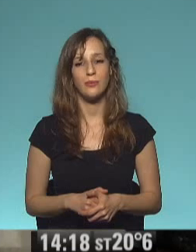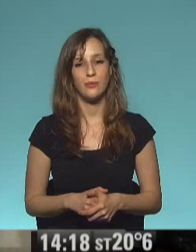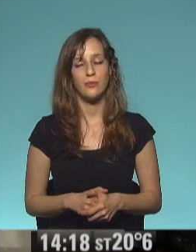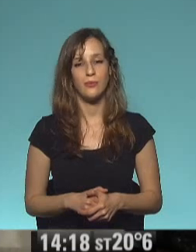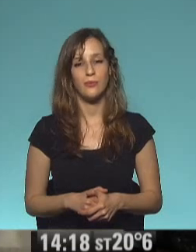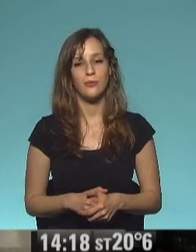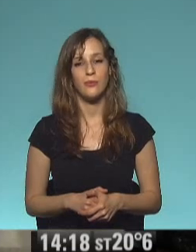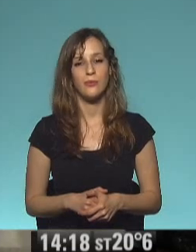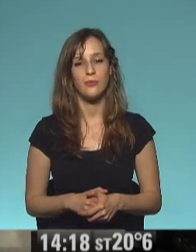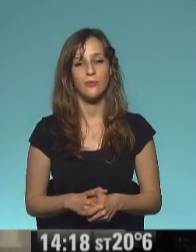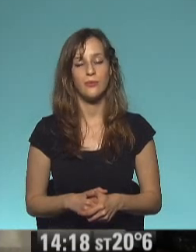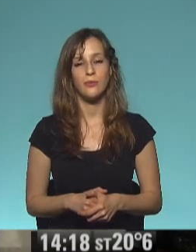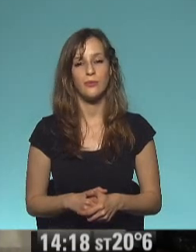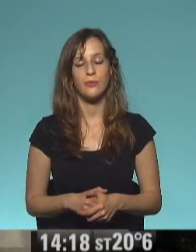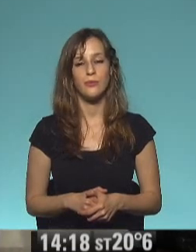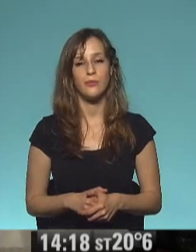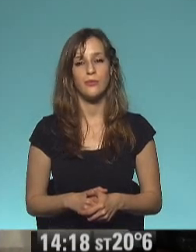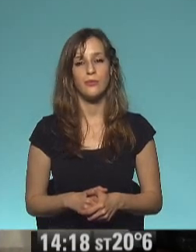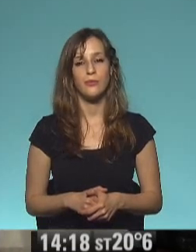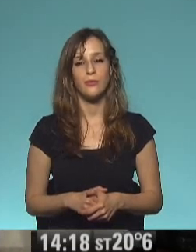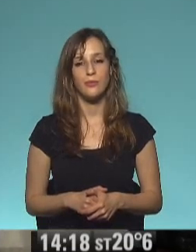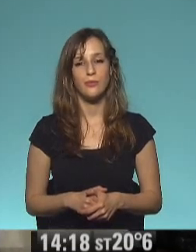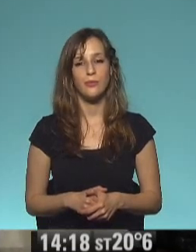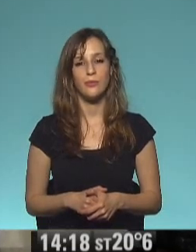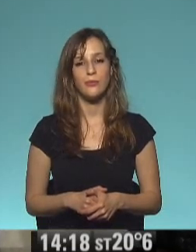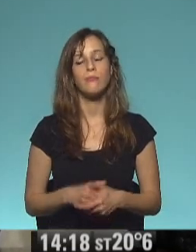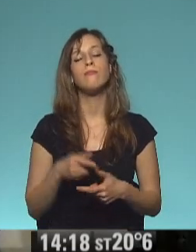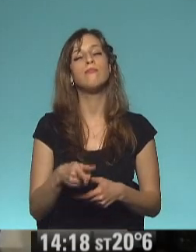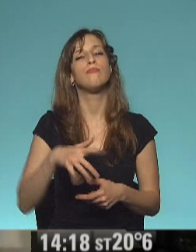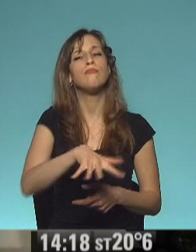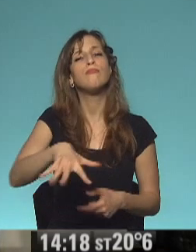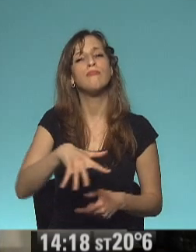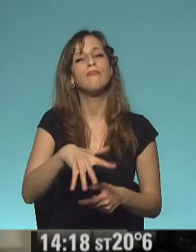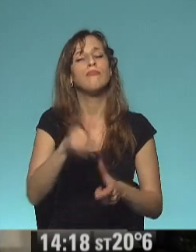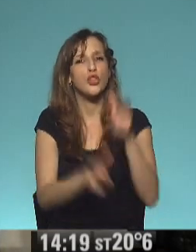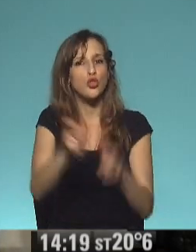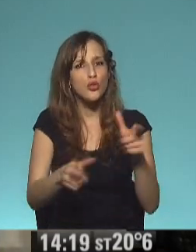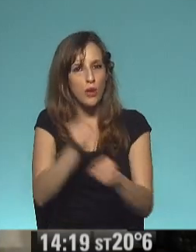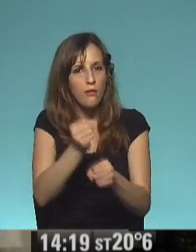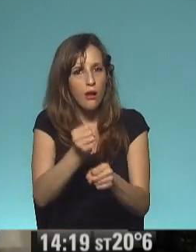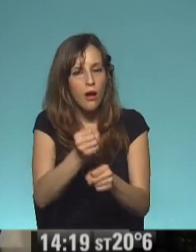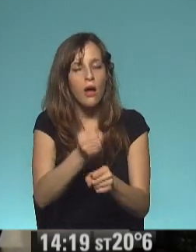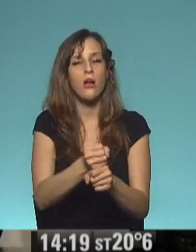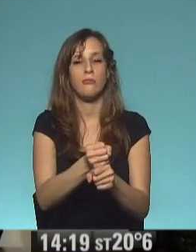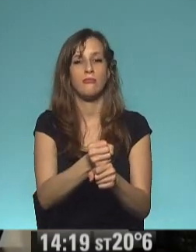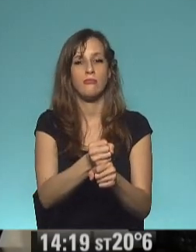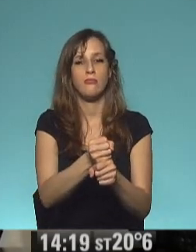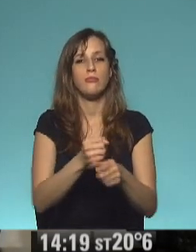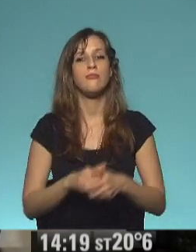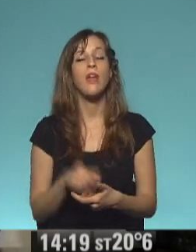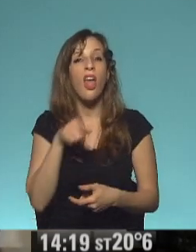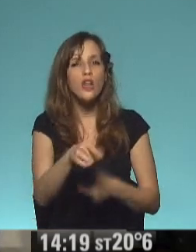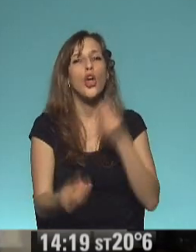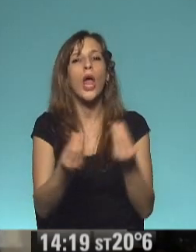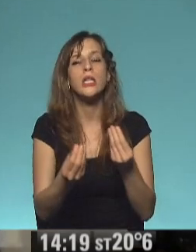de alfalfa de la Argentina y ahí trabajan cerca de 100 y pico de personas. Y todo eso es